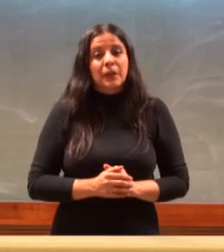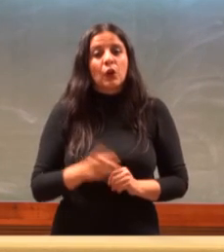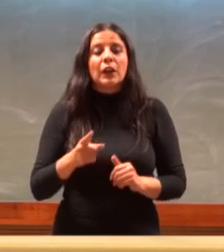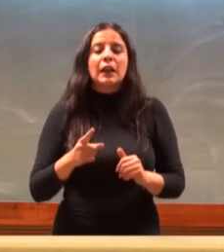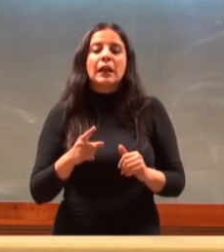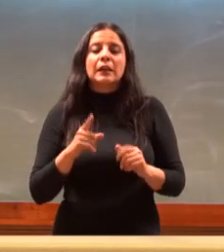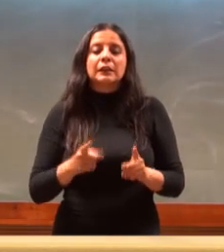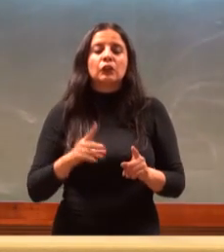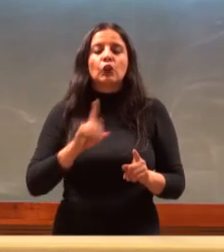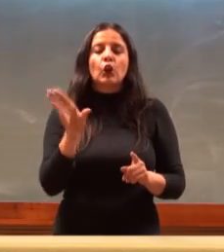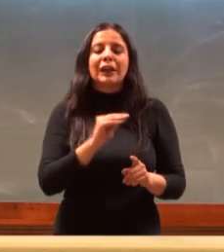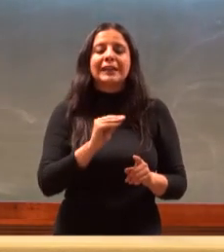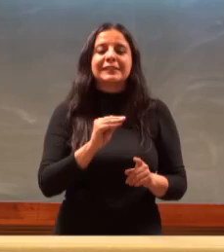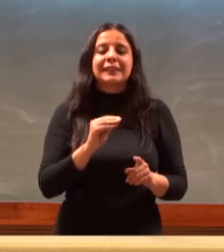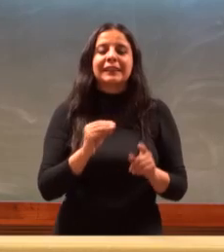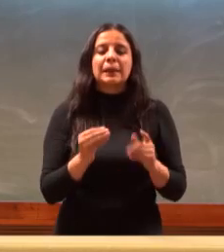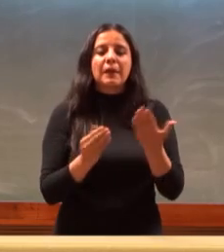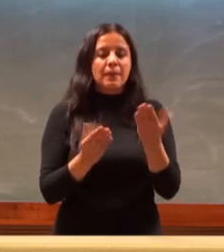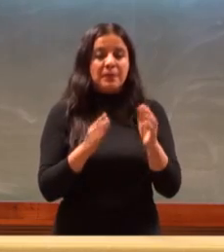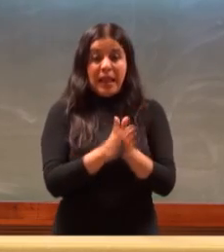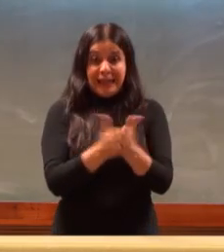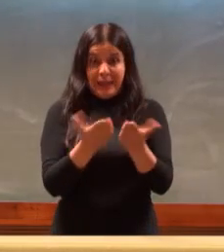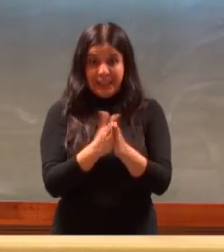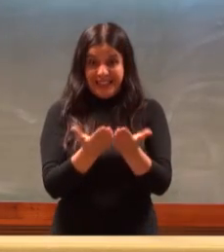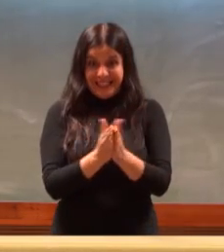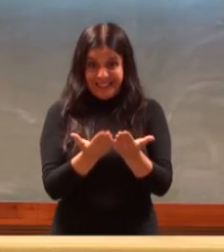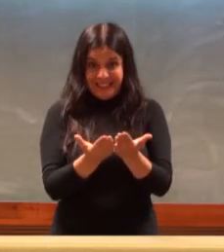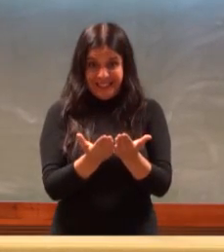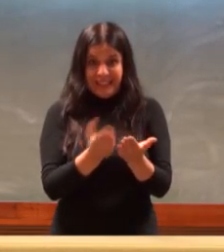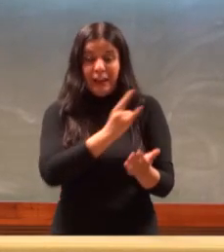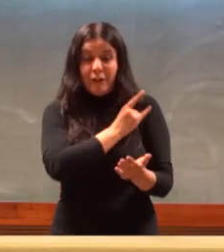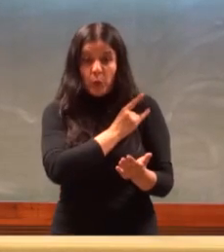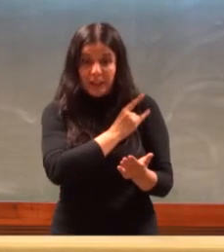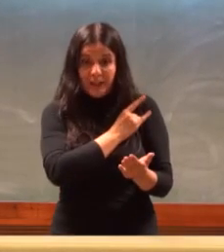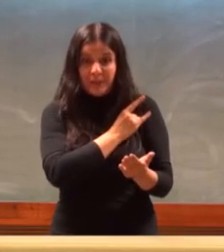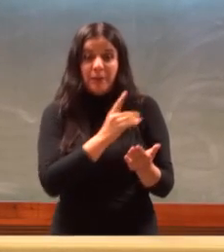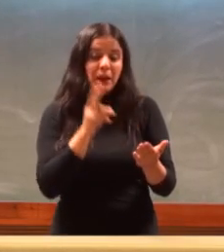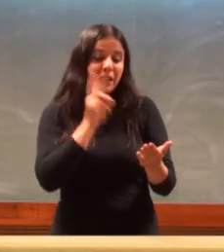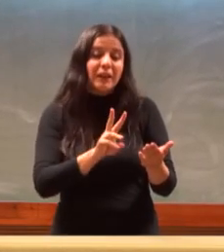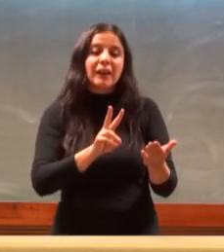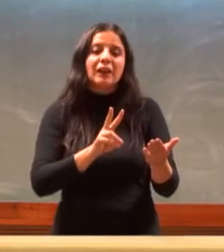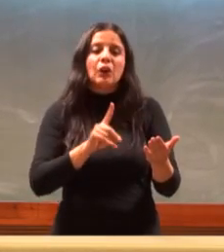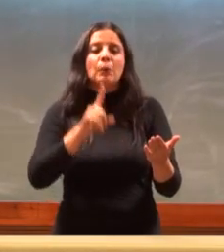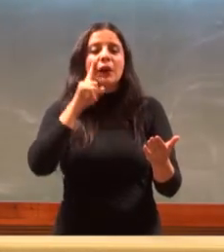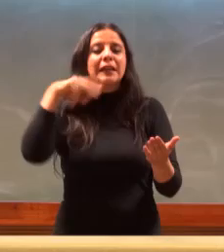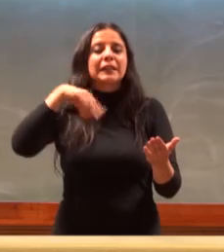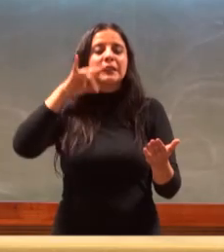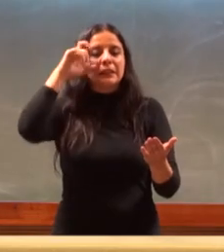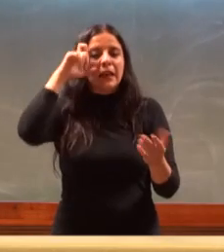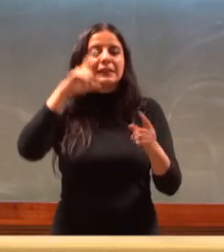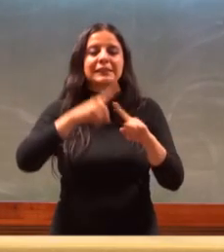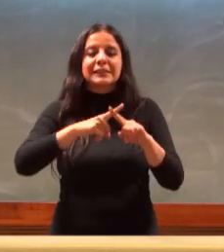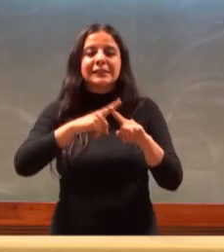tema de la indexación de las revistas que se publican en la facultad es un tema complicado muchos estarán de desacuerdo pero no lo vamos a discutir acá pero es una cosa en la